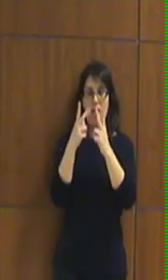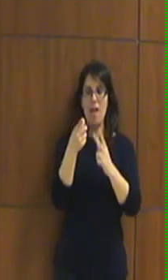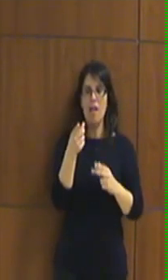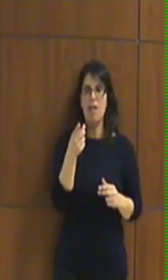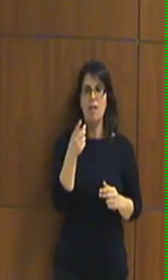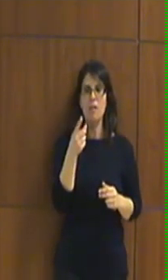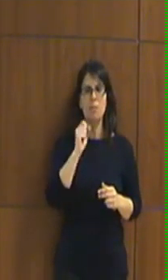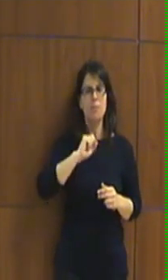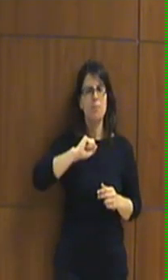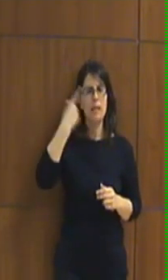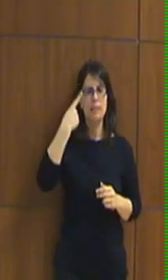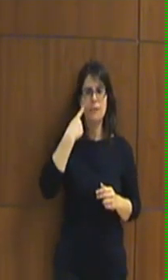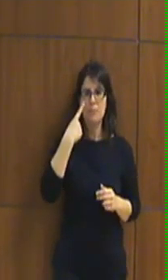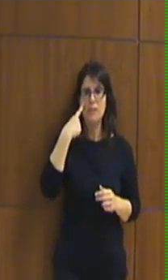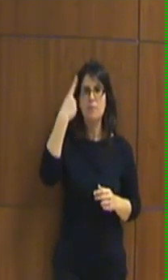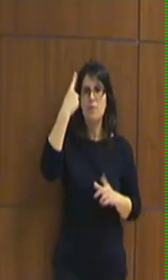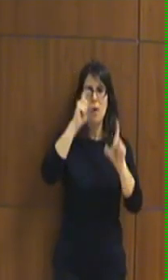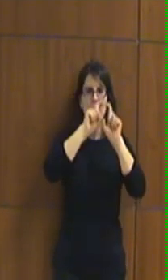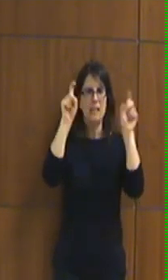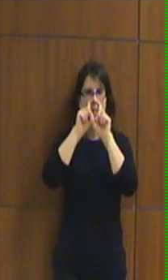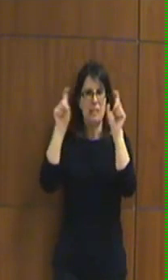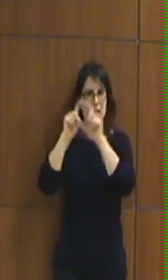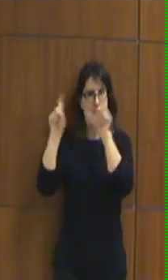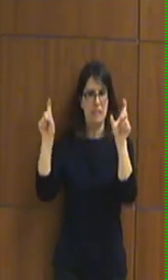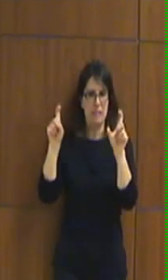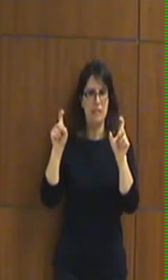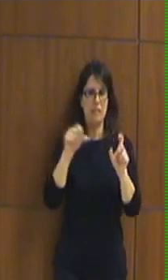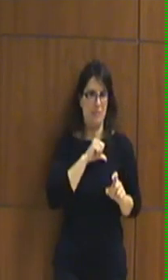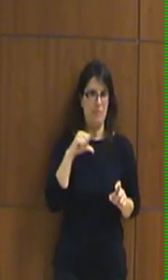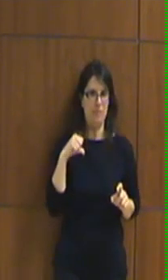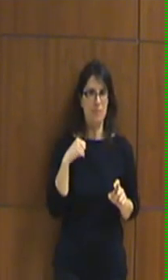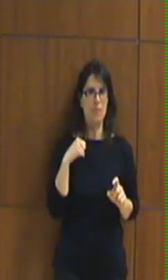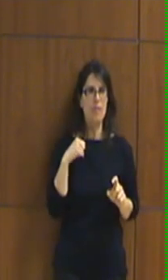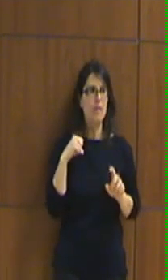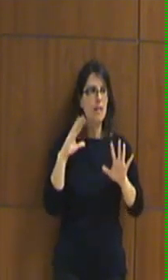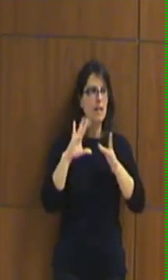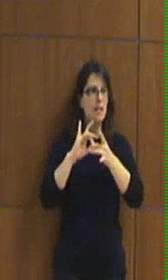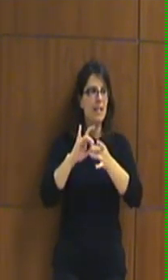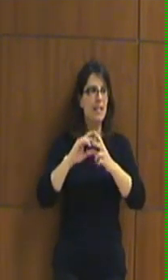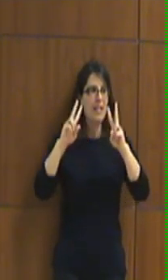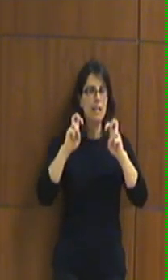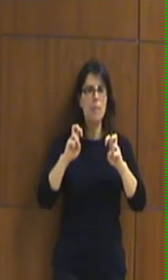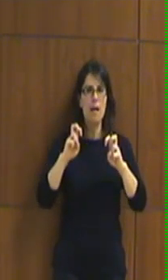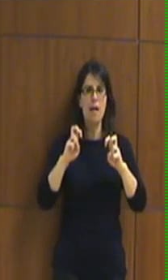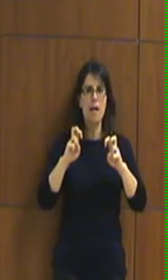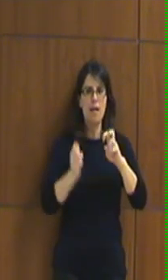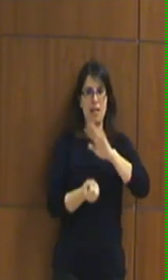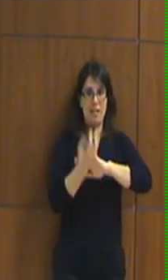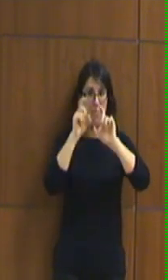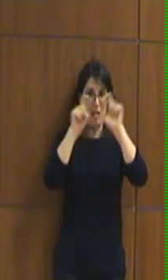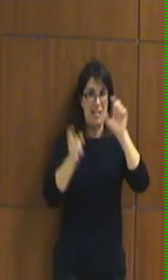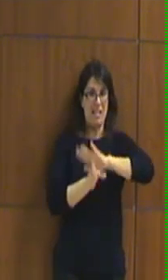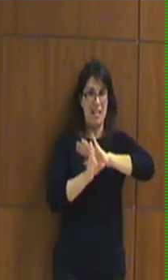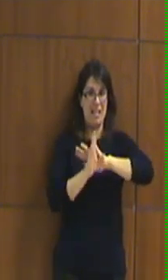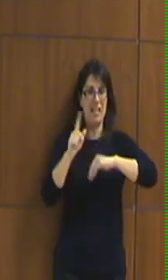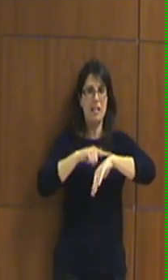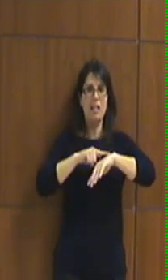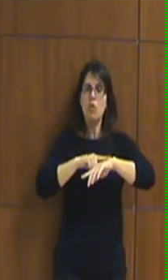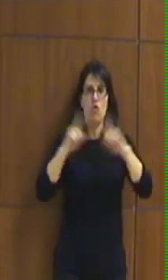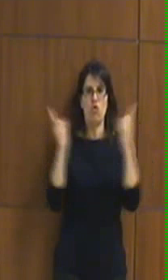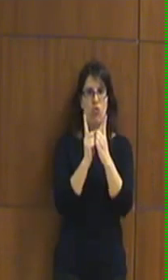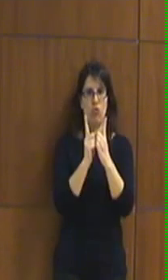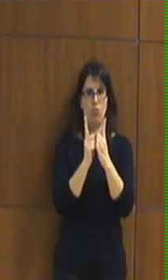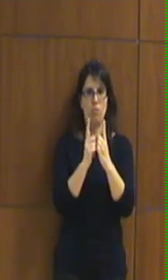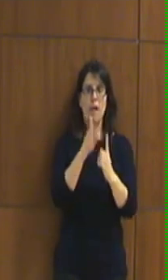sobre todo en el mundo empresarial, hay una cortedad de mira terrorífica, ¿no? Es decir, cuando tú diseñas algo, y pongo el ejemplo